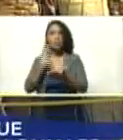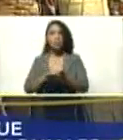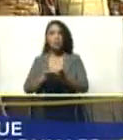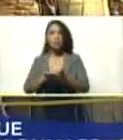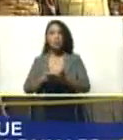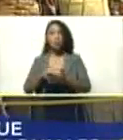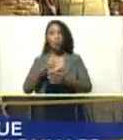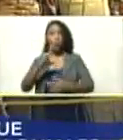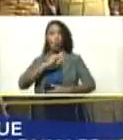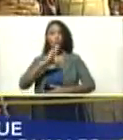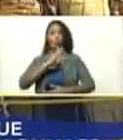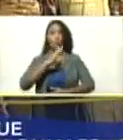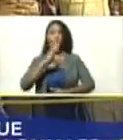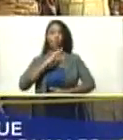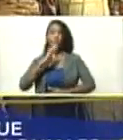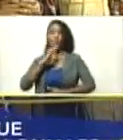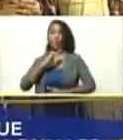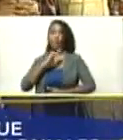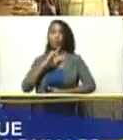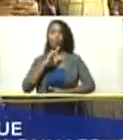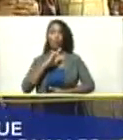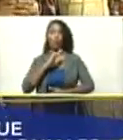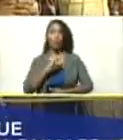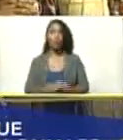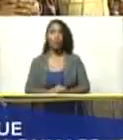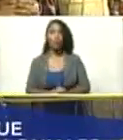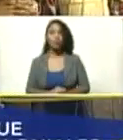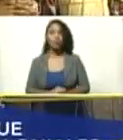¿vale? Elegante.